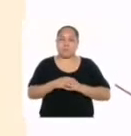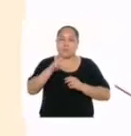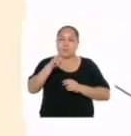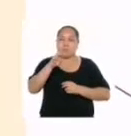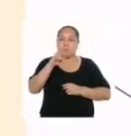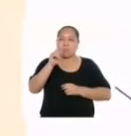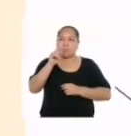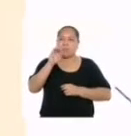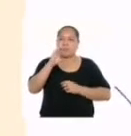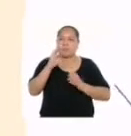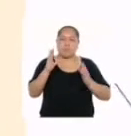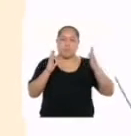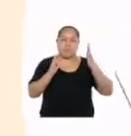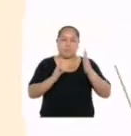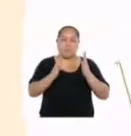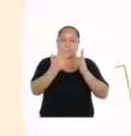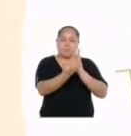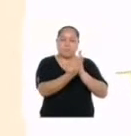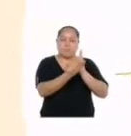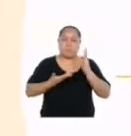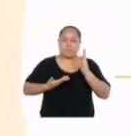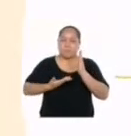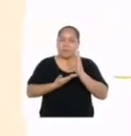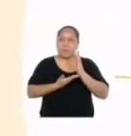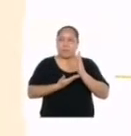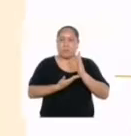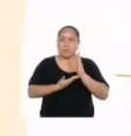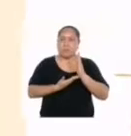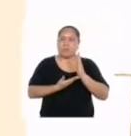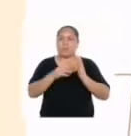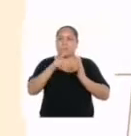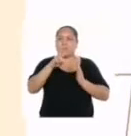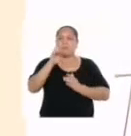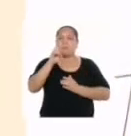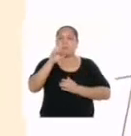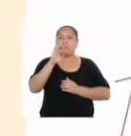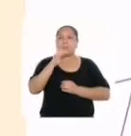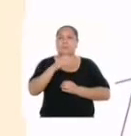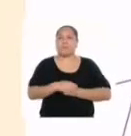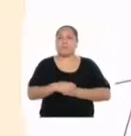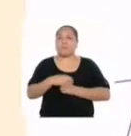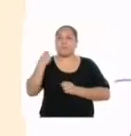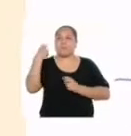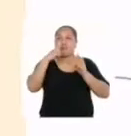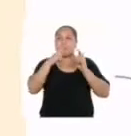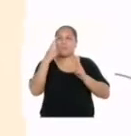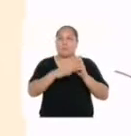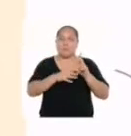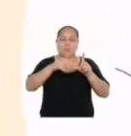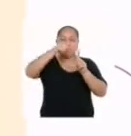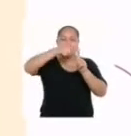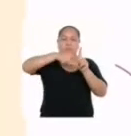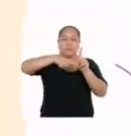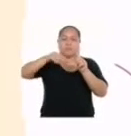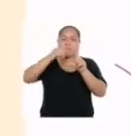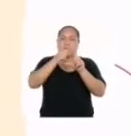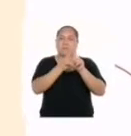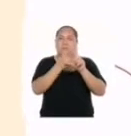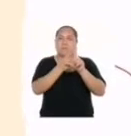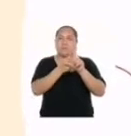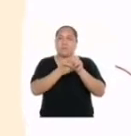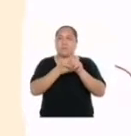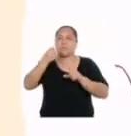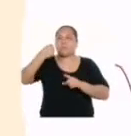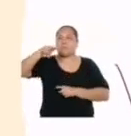vértices confluyen en 3 caras del prisma. Muy bien. Además, fíjate en lo siguiente.